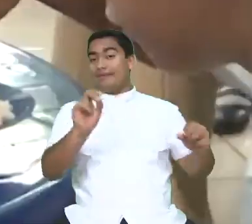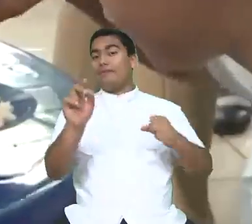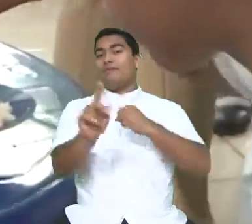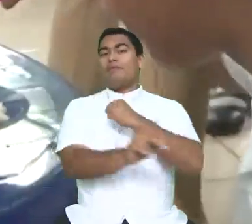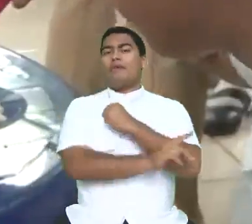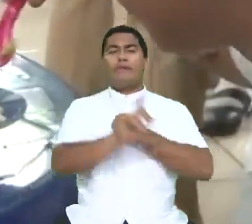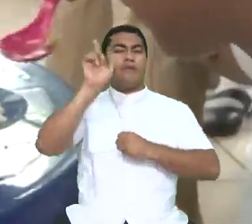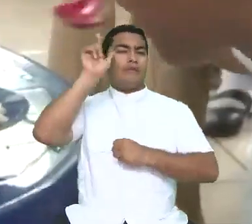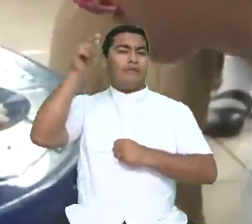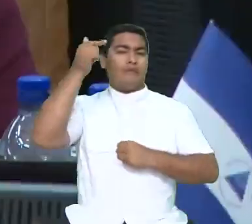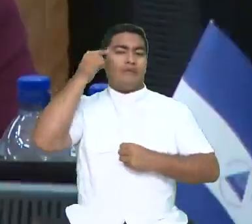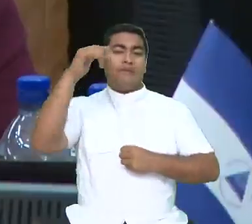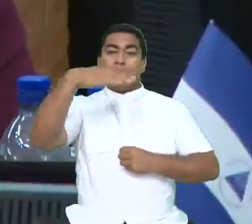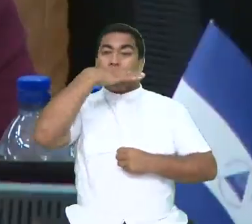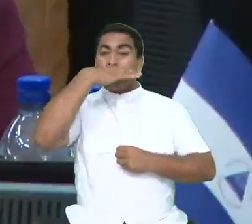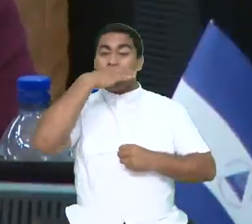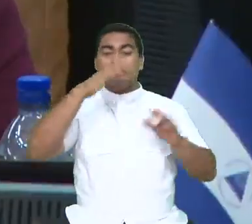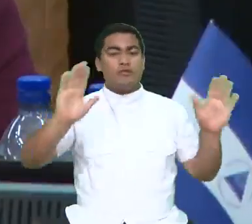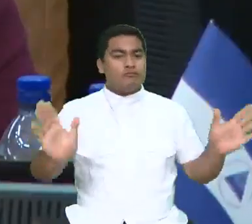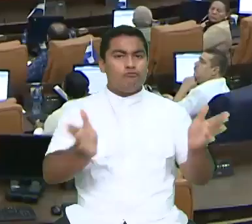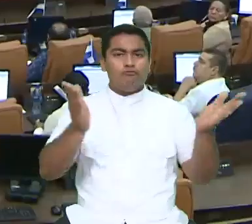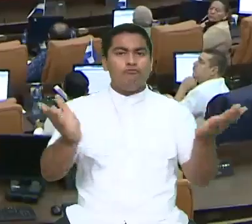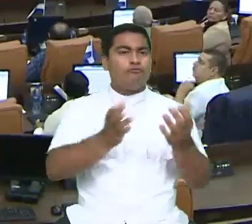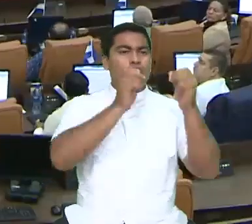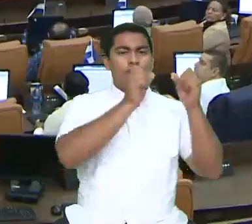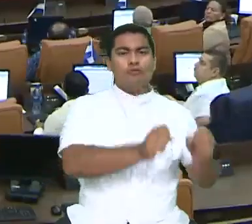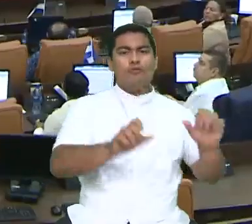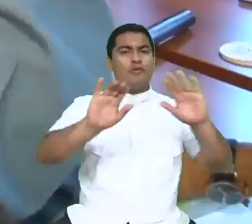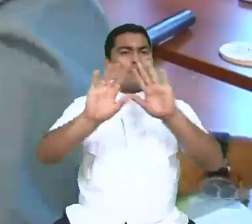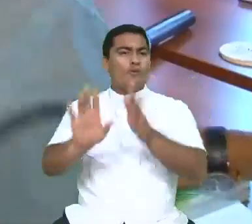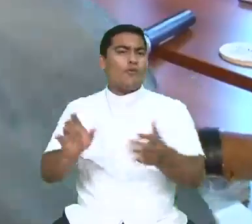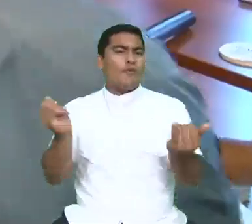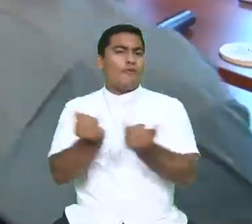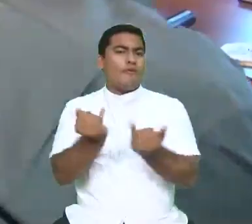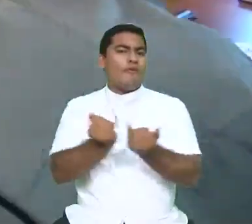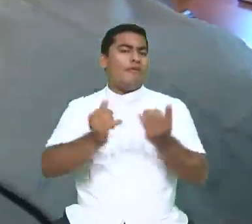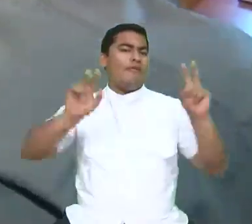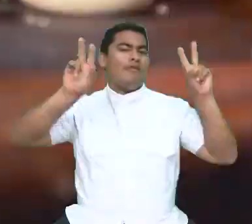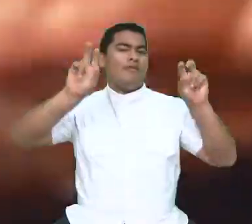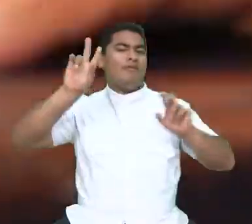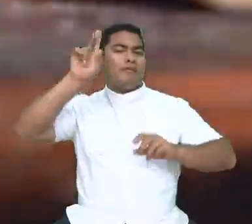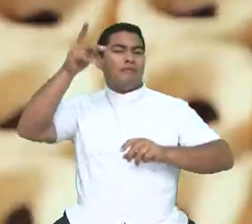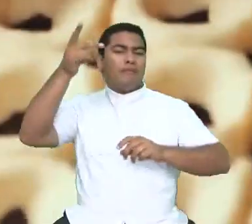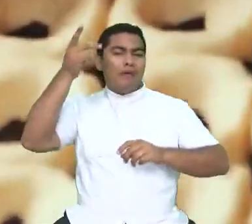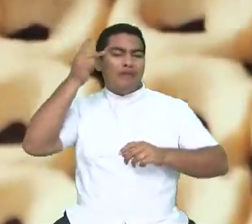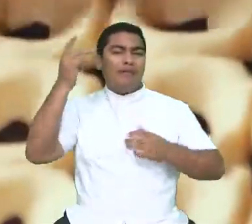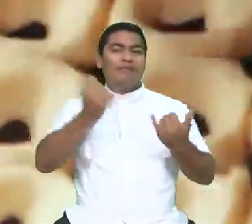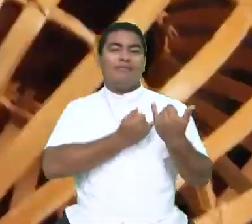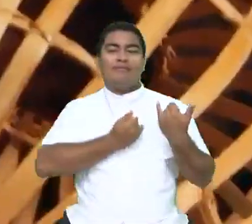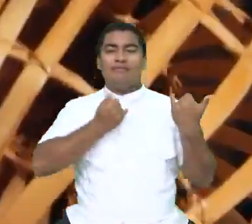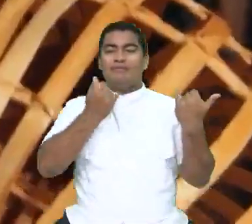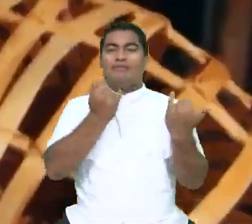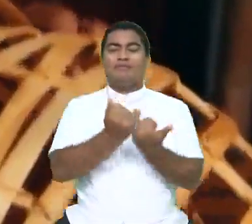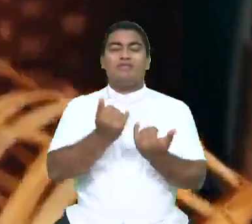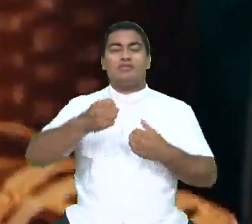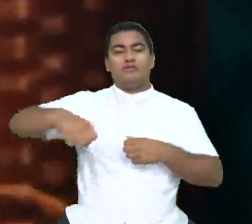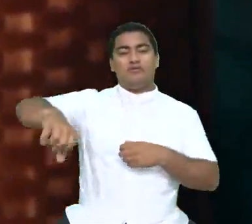la equidad de género en las áreas políticas, institucionales, sociales, culturales y hasta